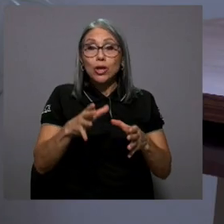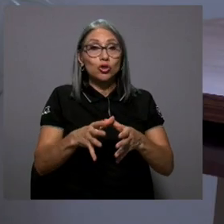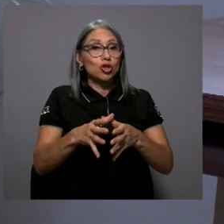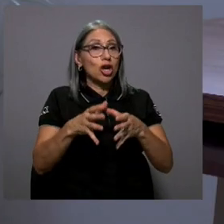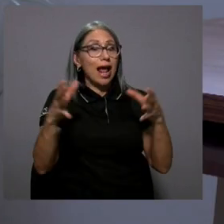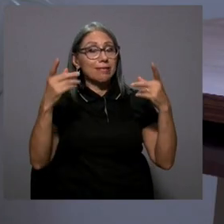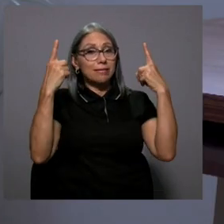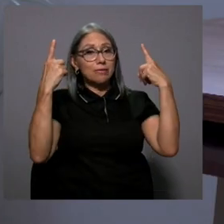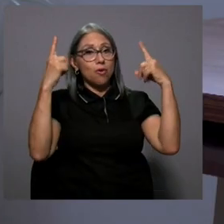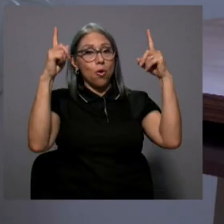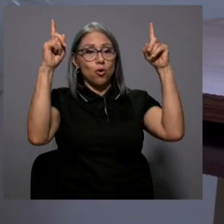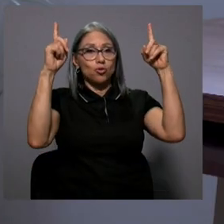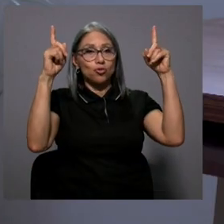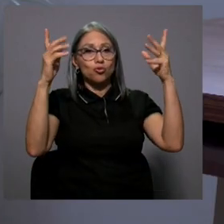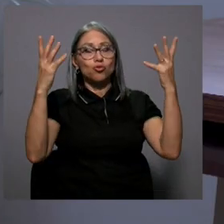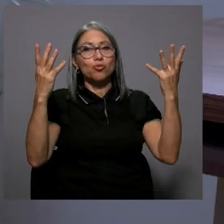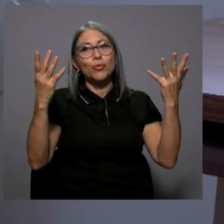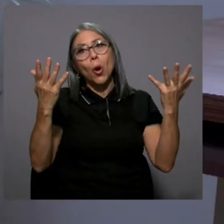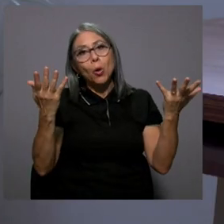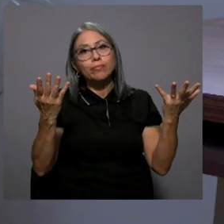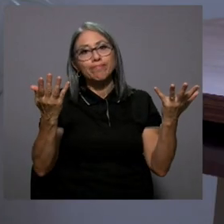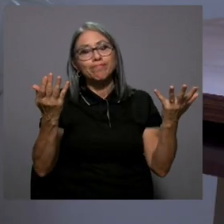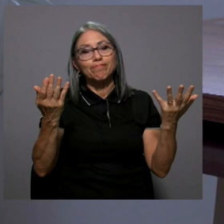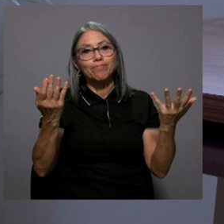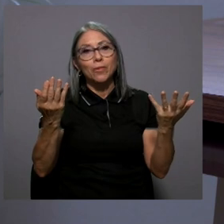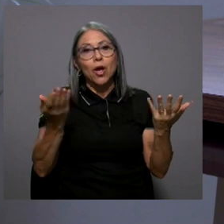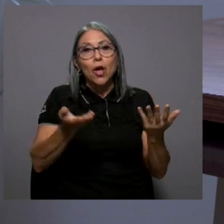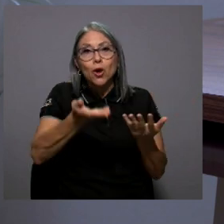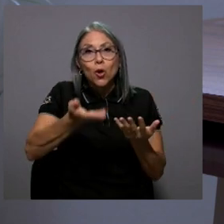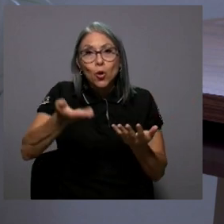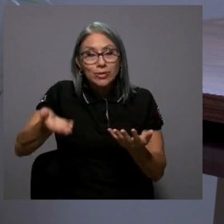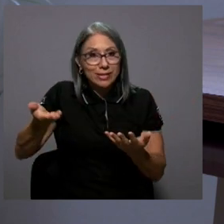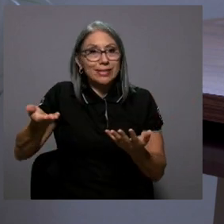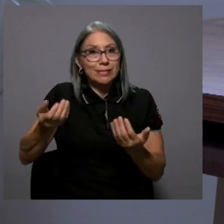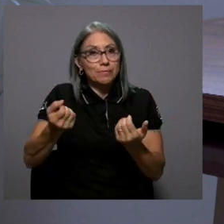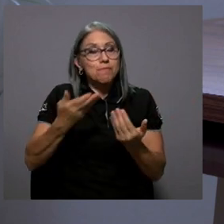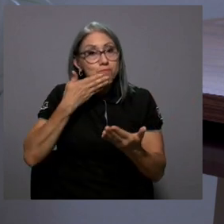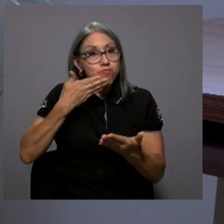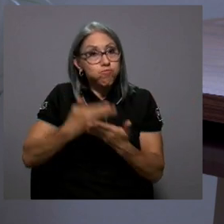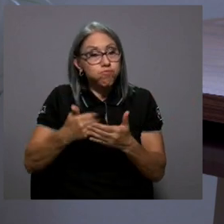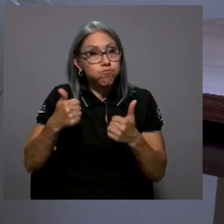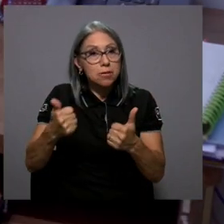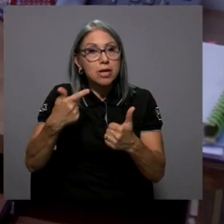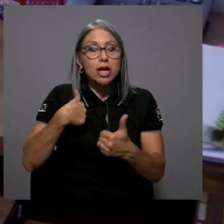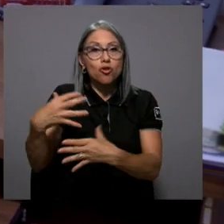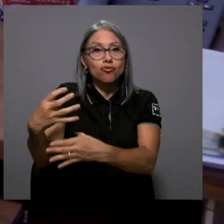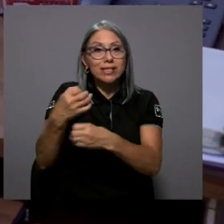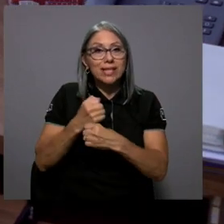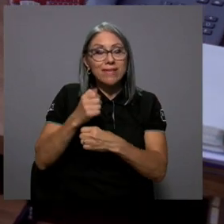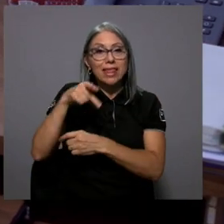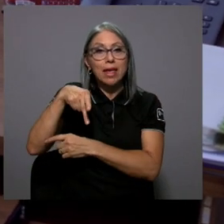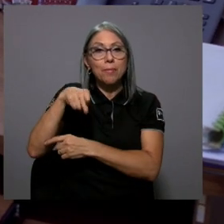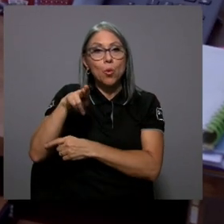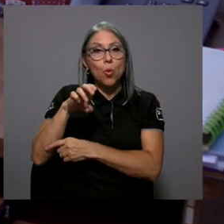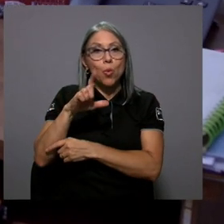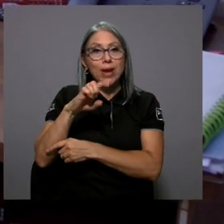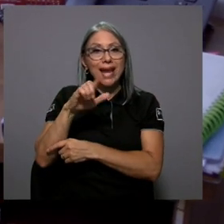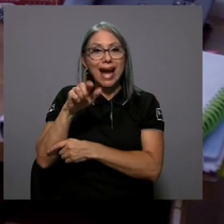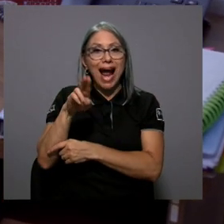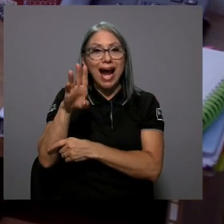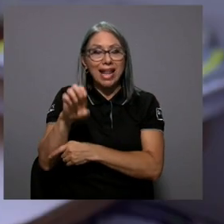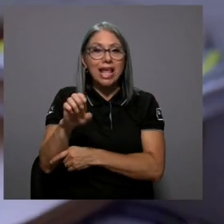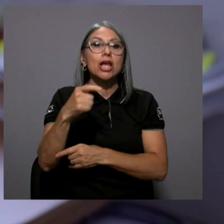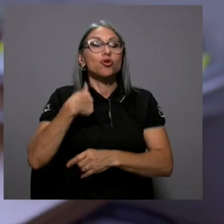grandes logros, siento yo, o aportes que recibí de Publicare es que mejoré